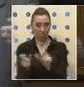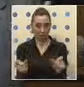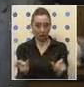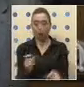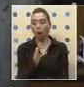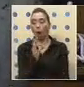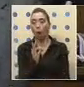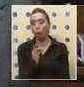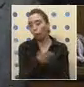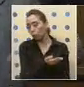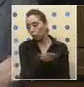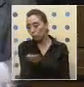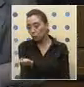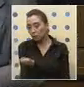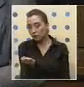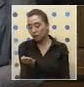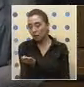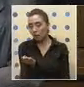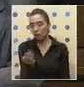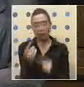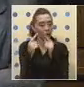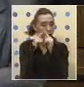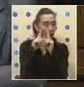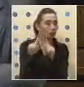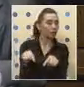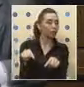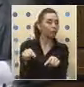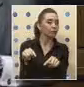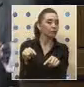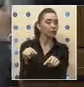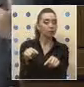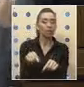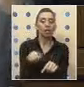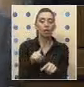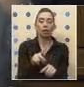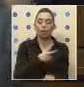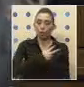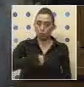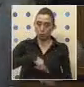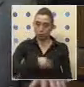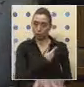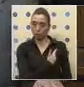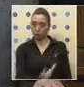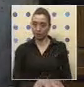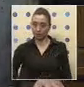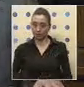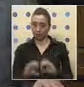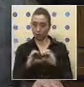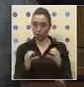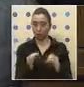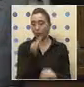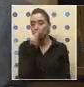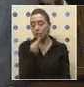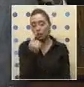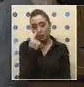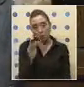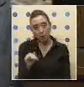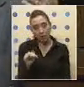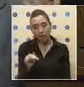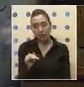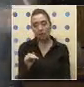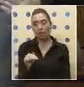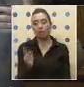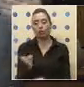¿O ustedes acaso van a desconocer? Porque además, nuestro propio presidente de la corporación dijo, mire, no me han